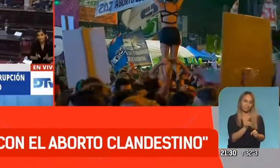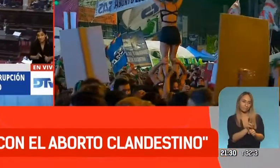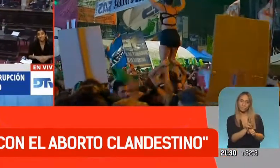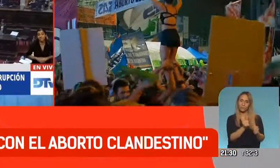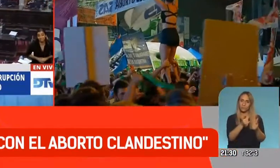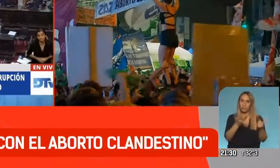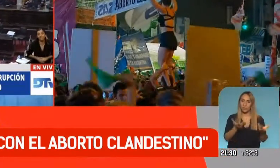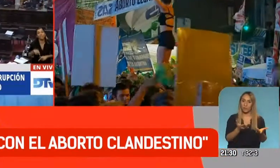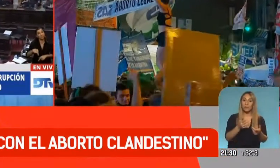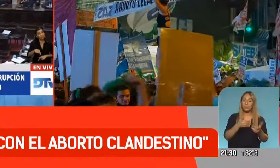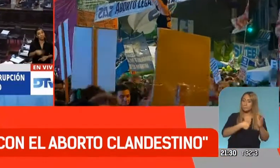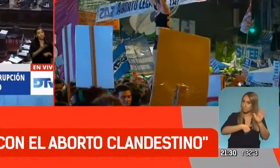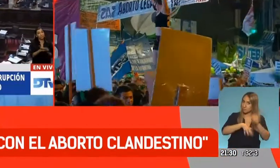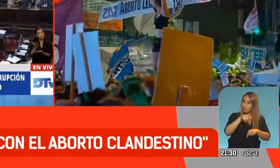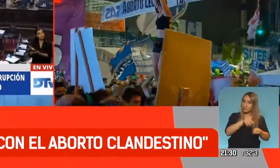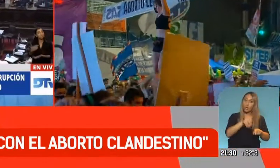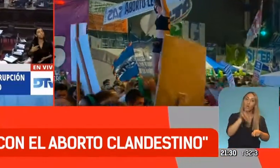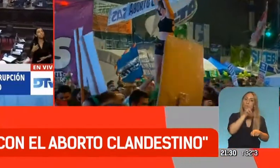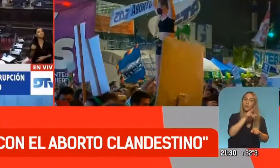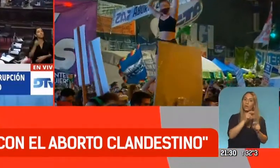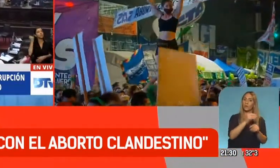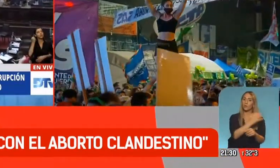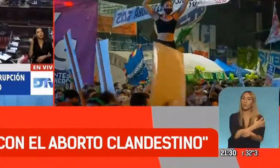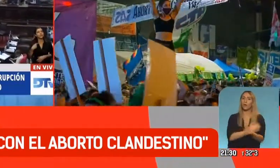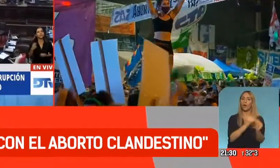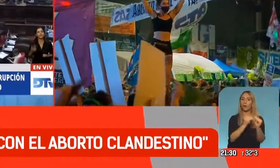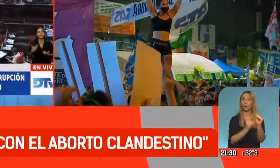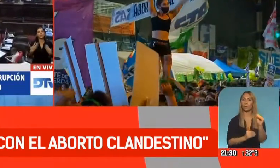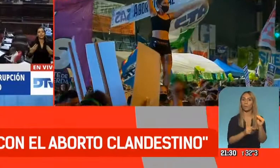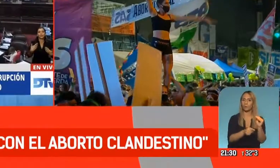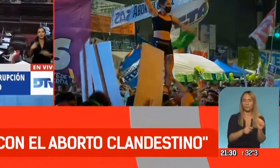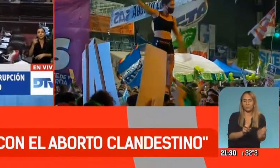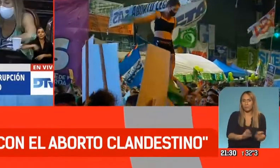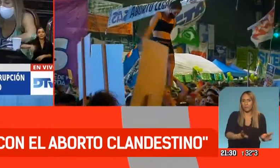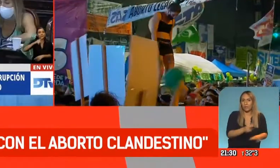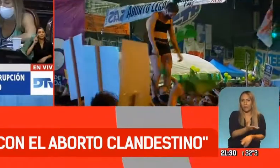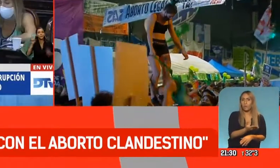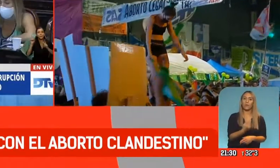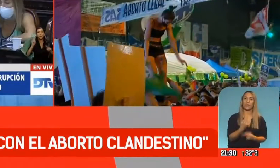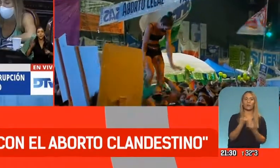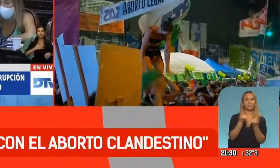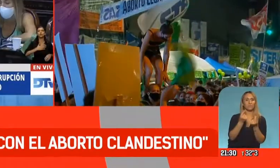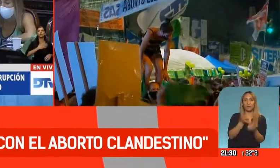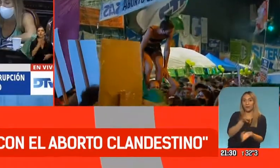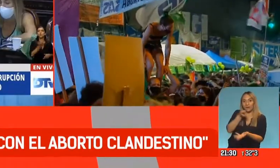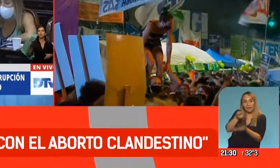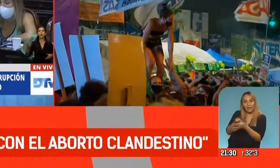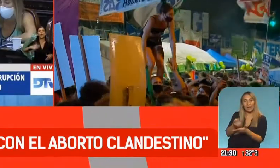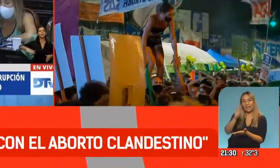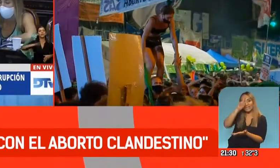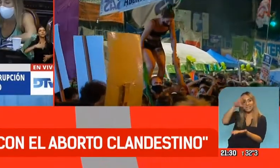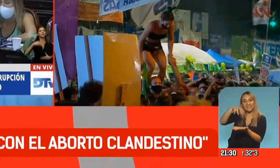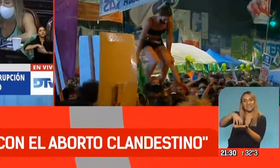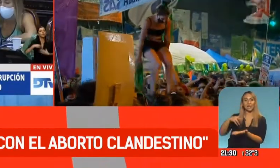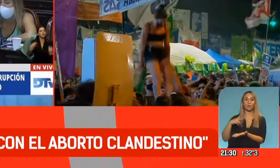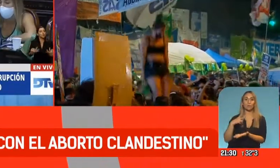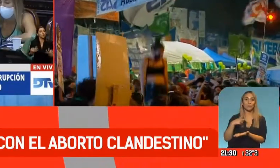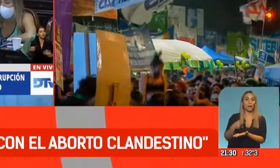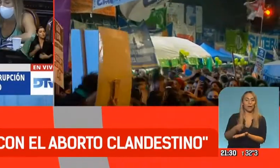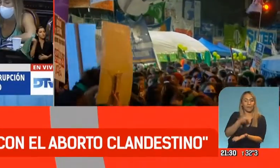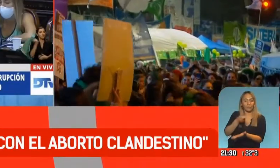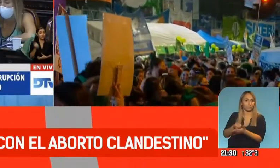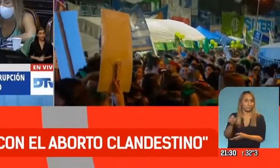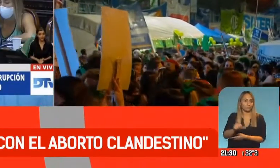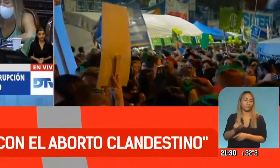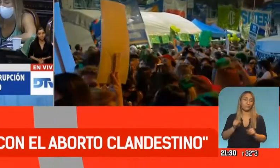más pobres son las peores condiciones tienen porque no tienen esos recursos para esas clínicas y privadas a las que acceden